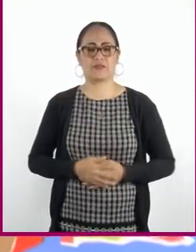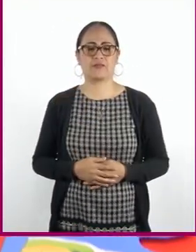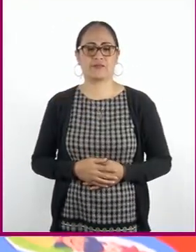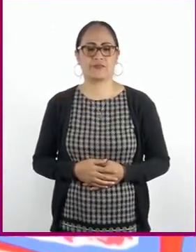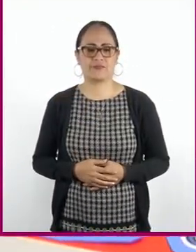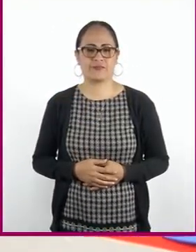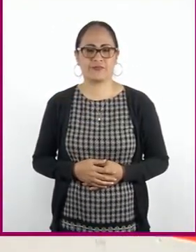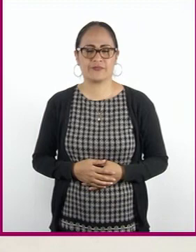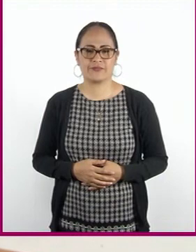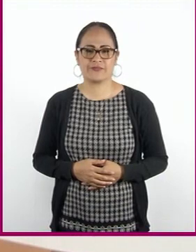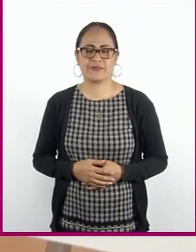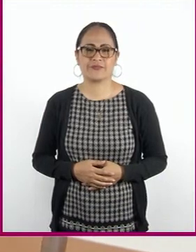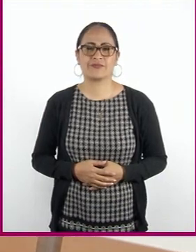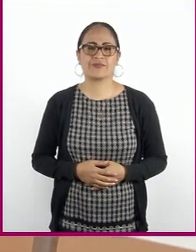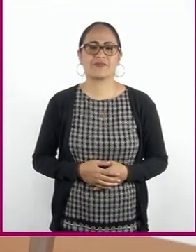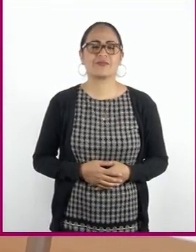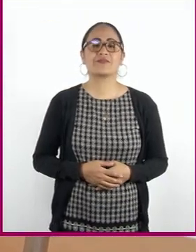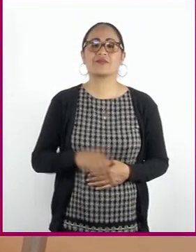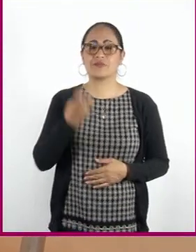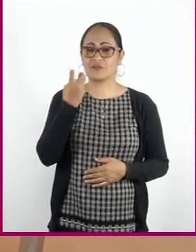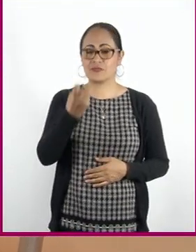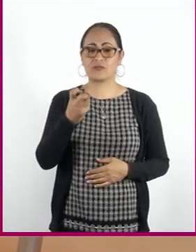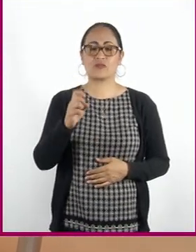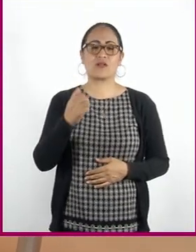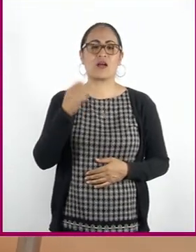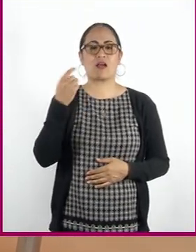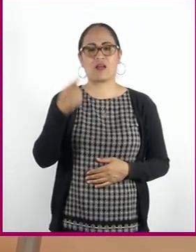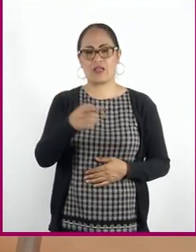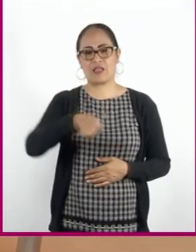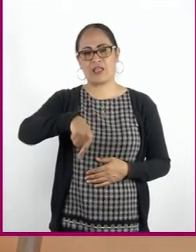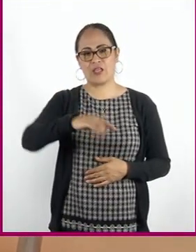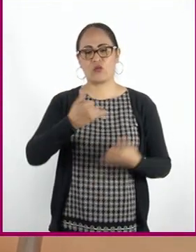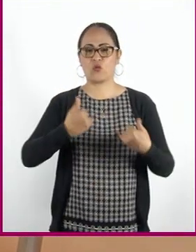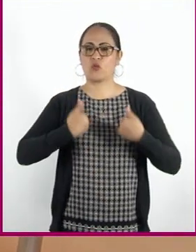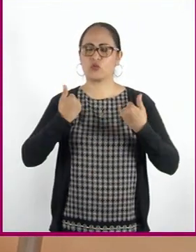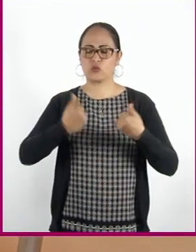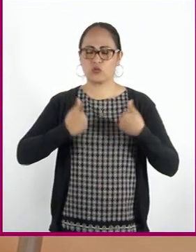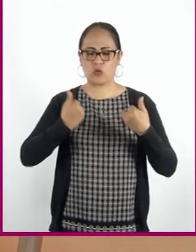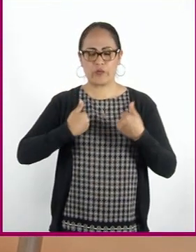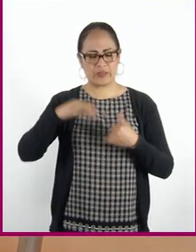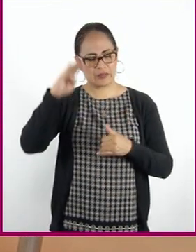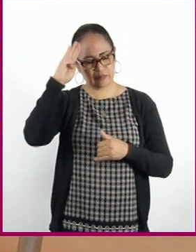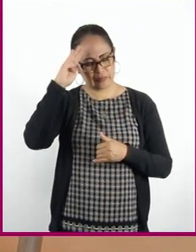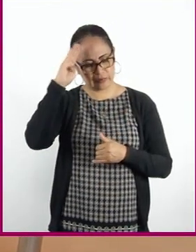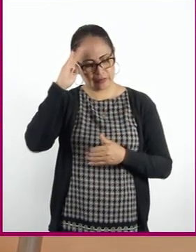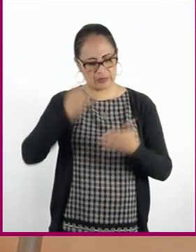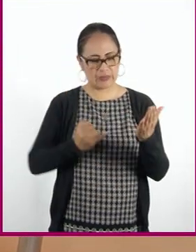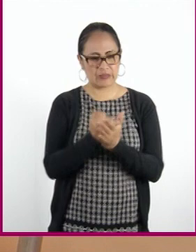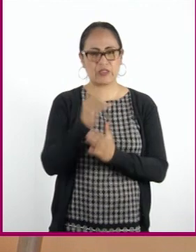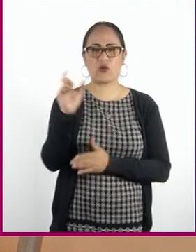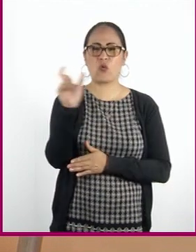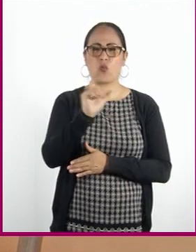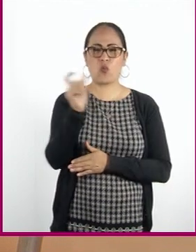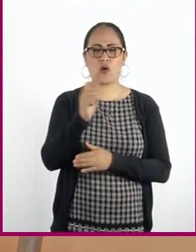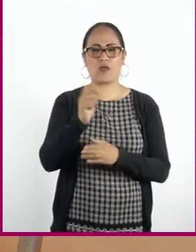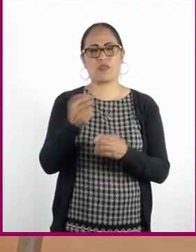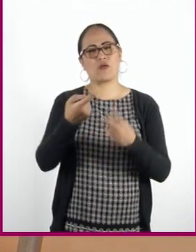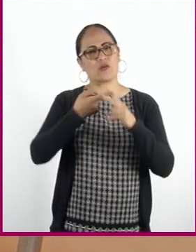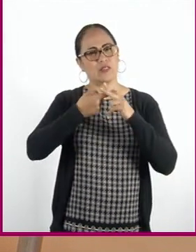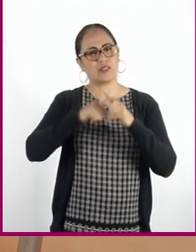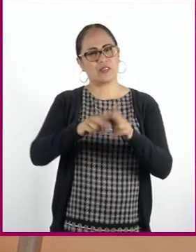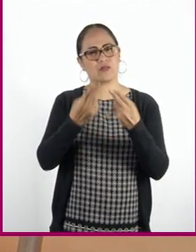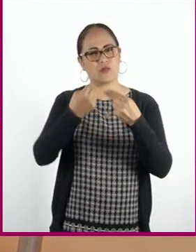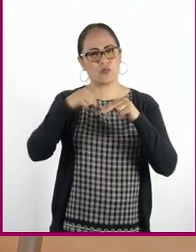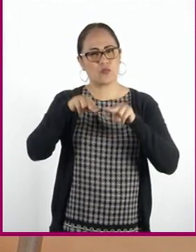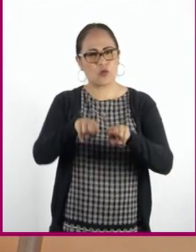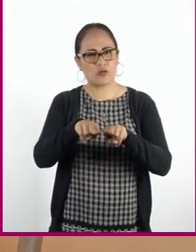Por esa razón, las y los adolescentes deben decidir a conciencia el inicio de sus relaciones sexuales, ya que no solo